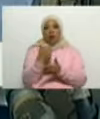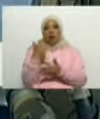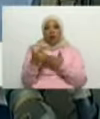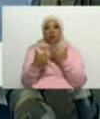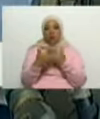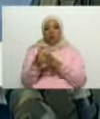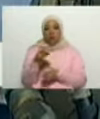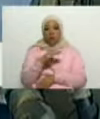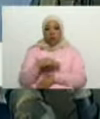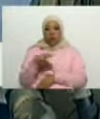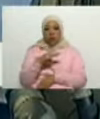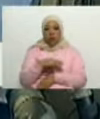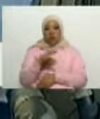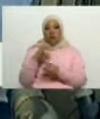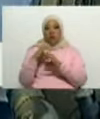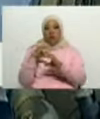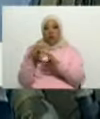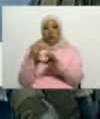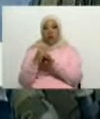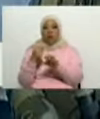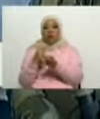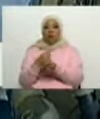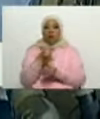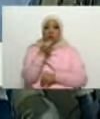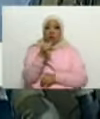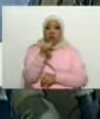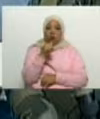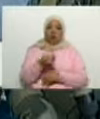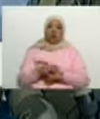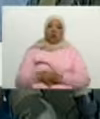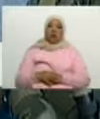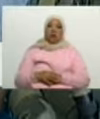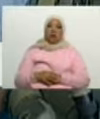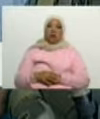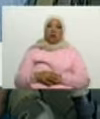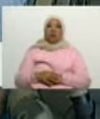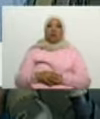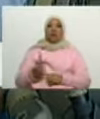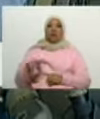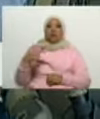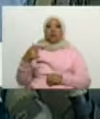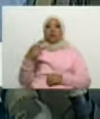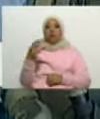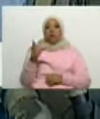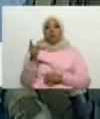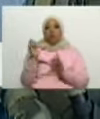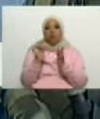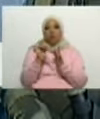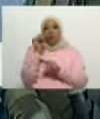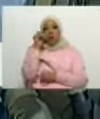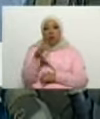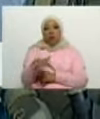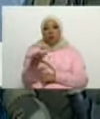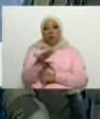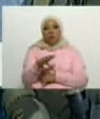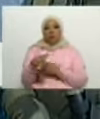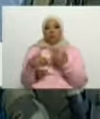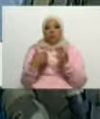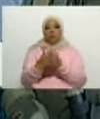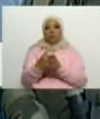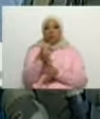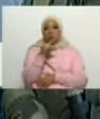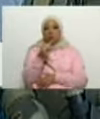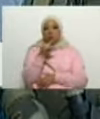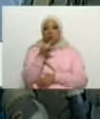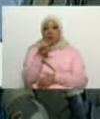de Transporte, Ramón Velázquez Araguayán. Y bueno, es evidente que estamos a pocos metros de Puerto Santander,